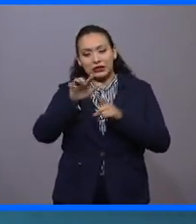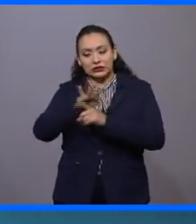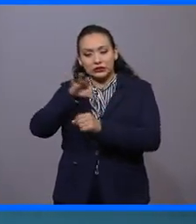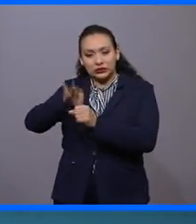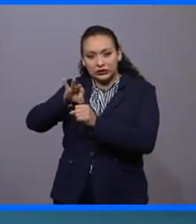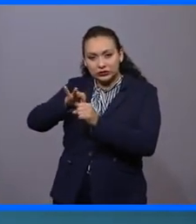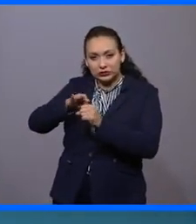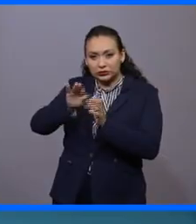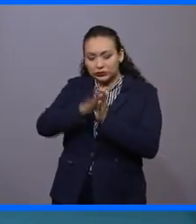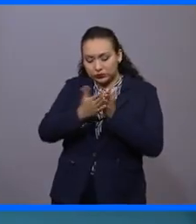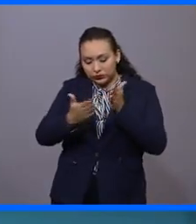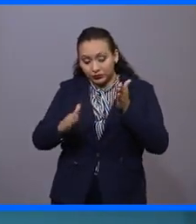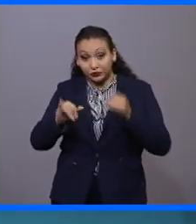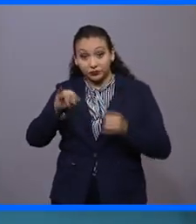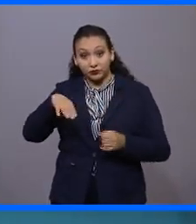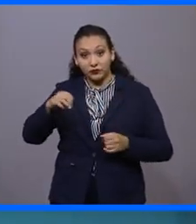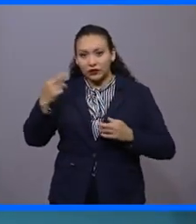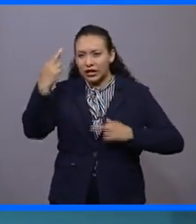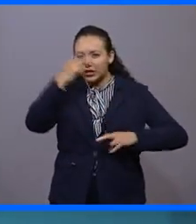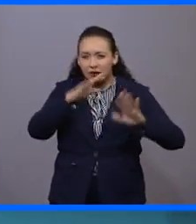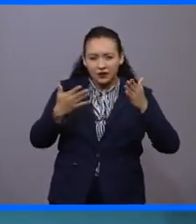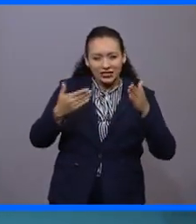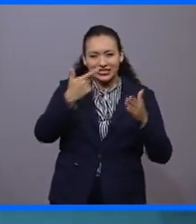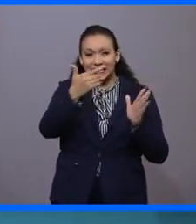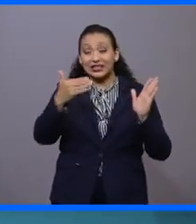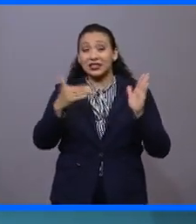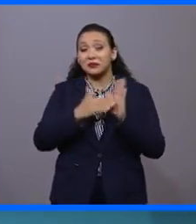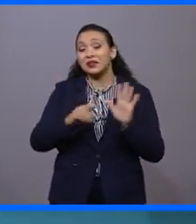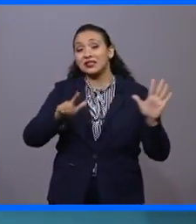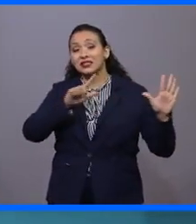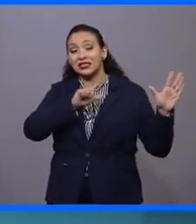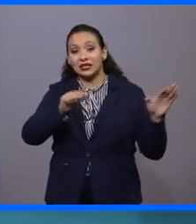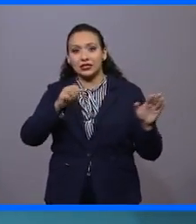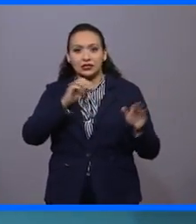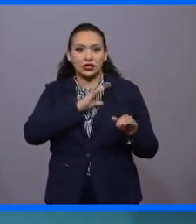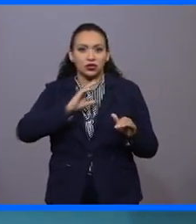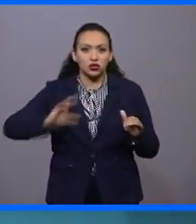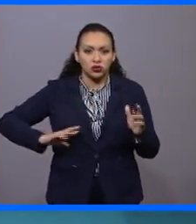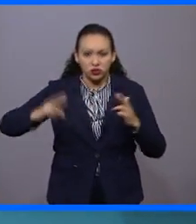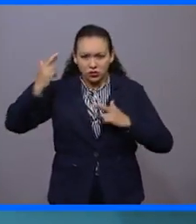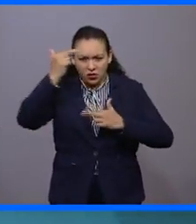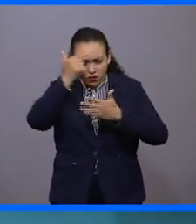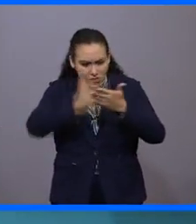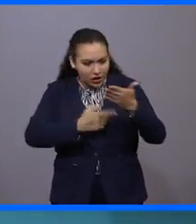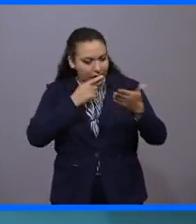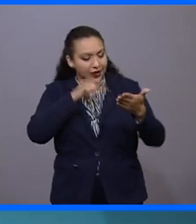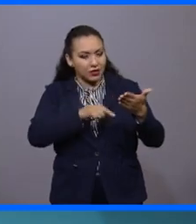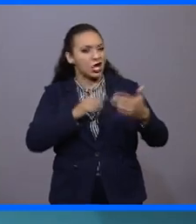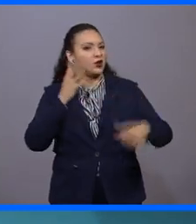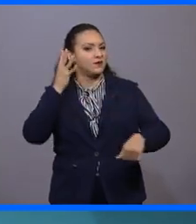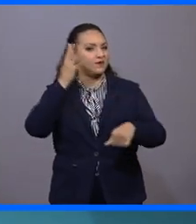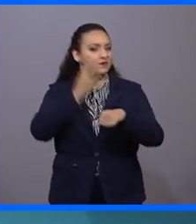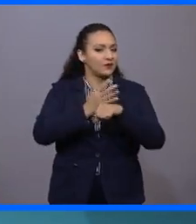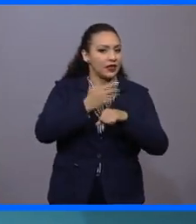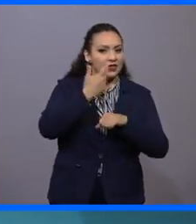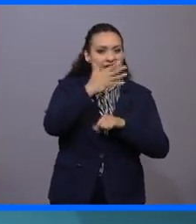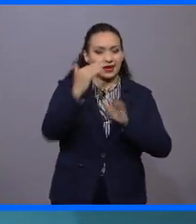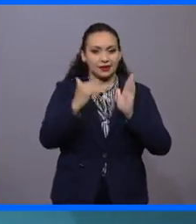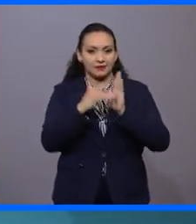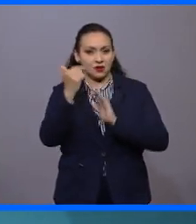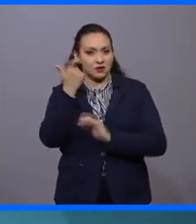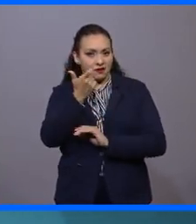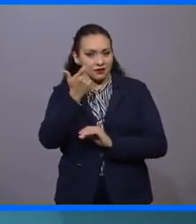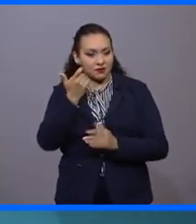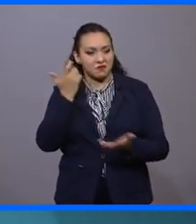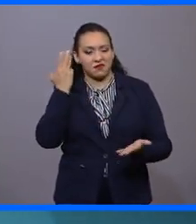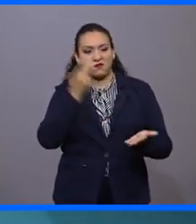de Fiscalización del INE revisó más de 7.700 candidaturas y propuso sanciones por más de 10 millones de